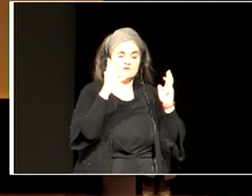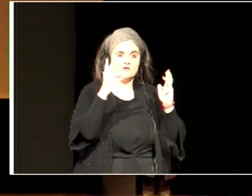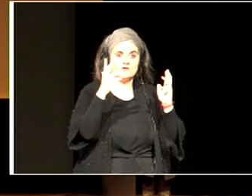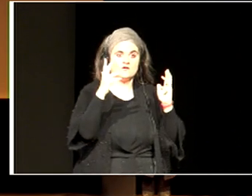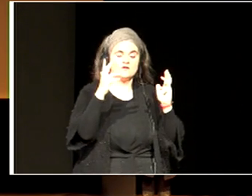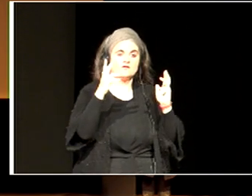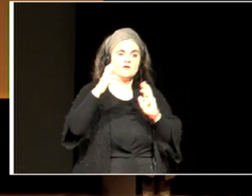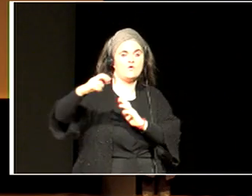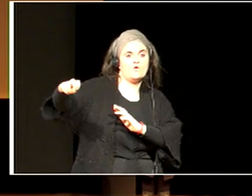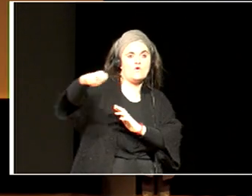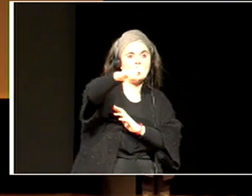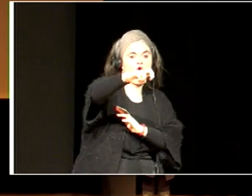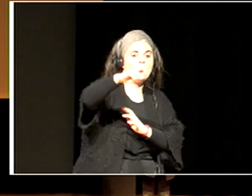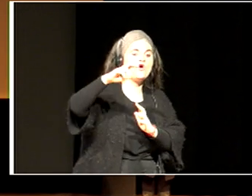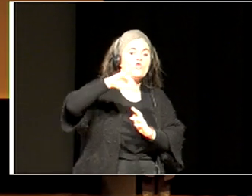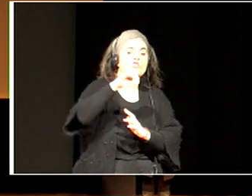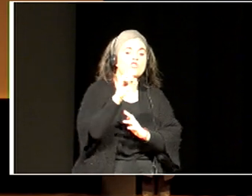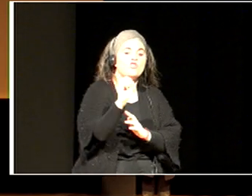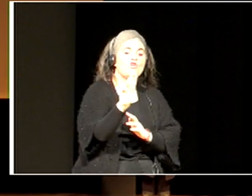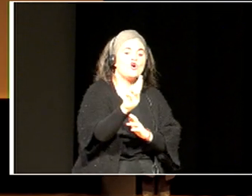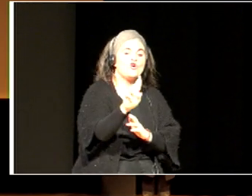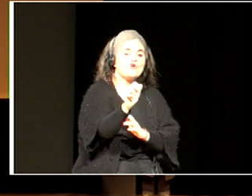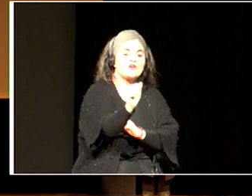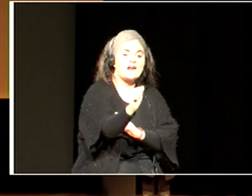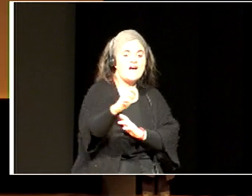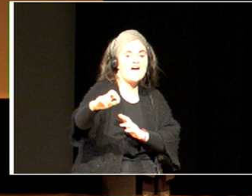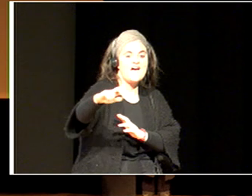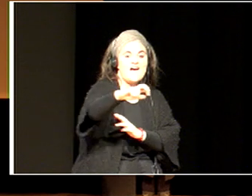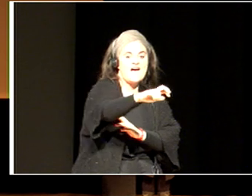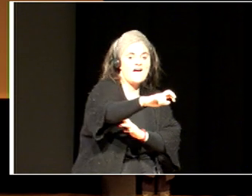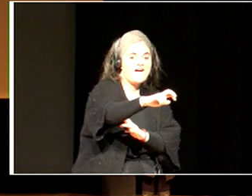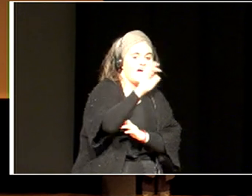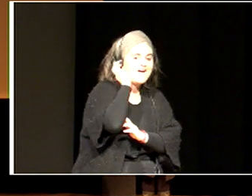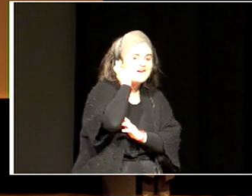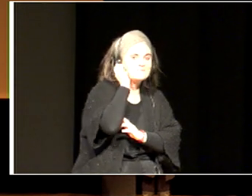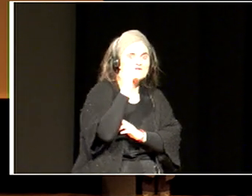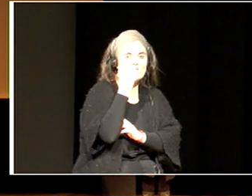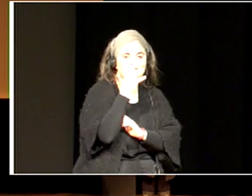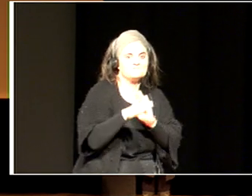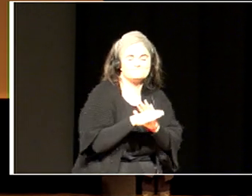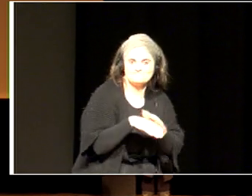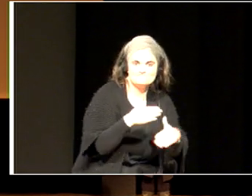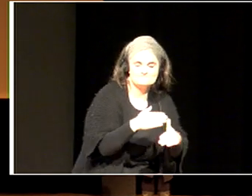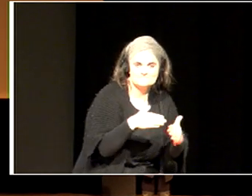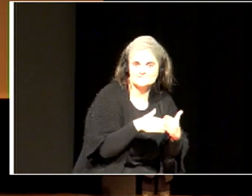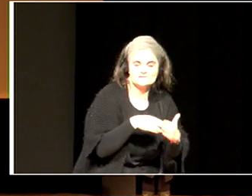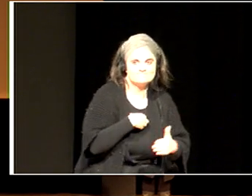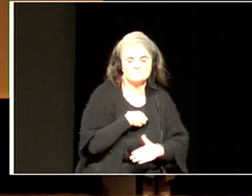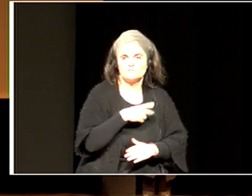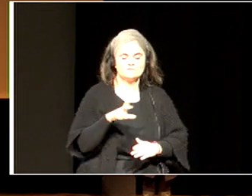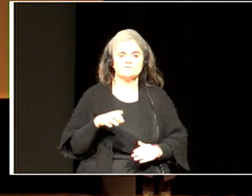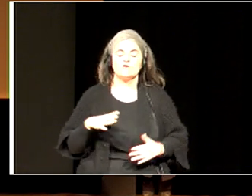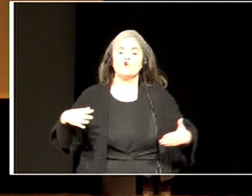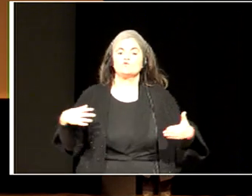zorra ya no puede seguir el cuento claro todo lo que sea femenino la real